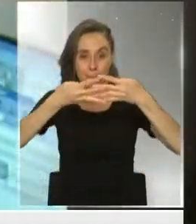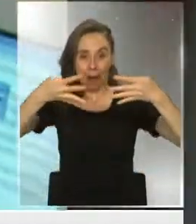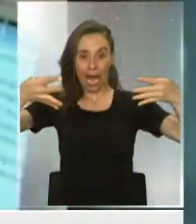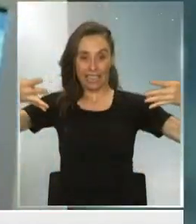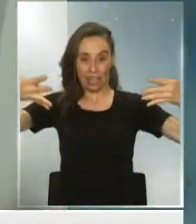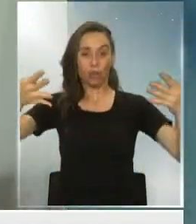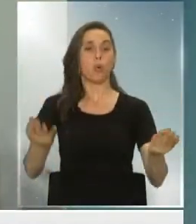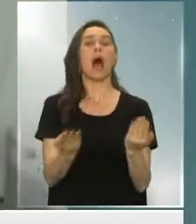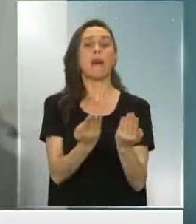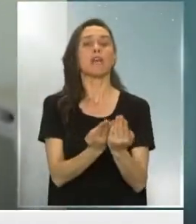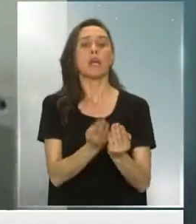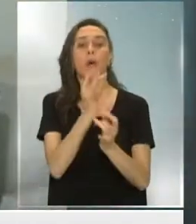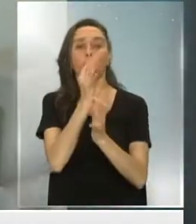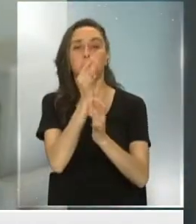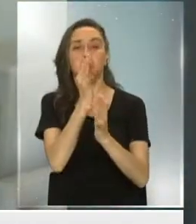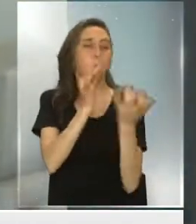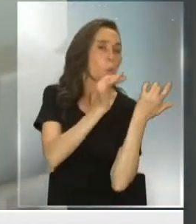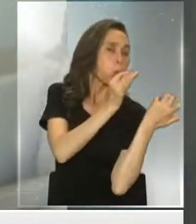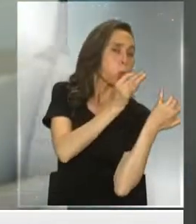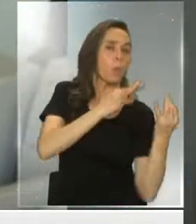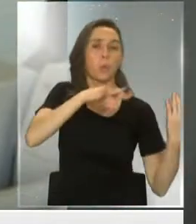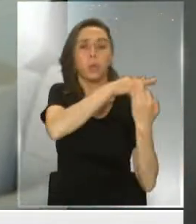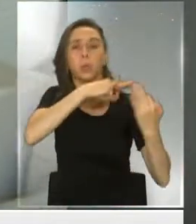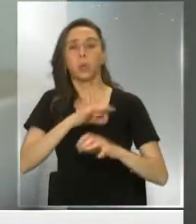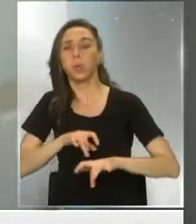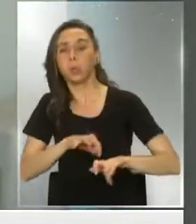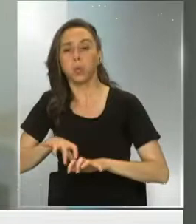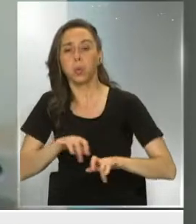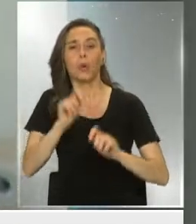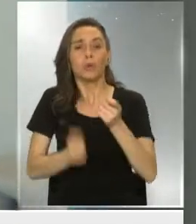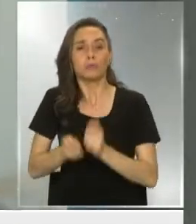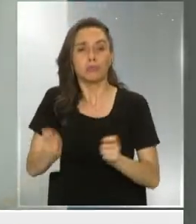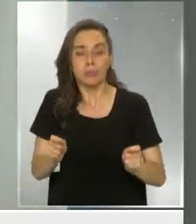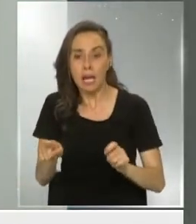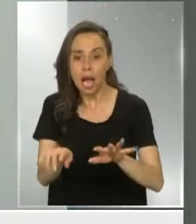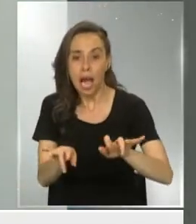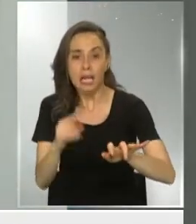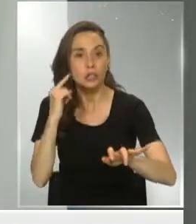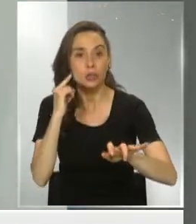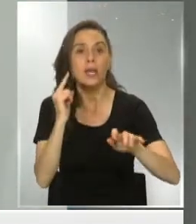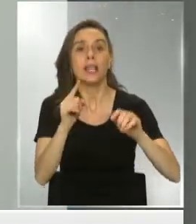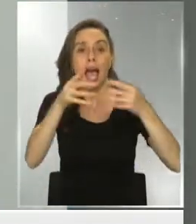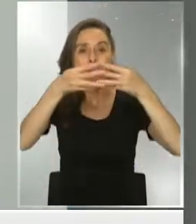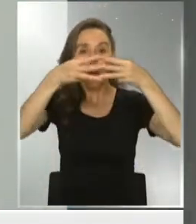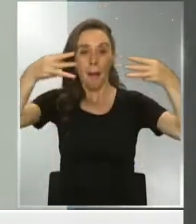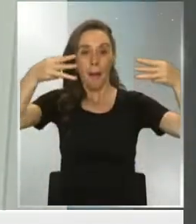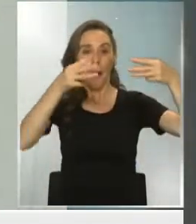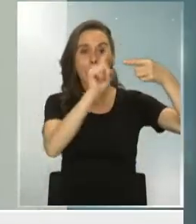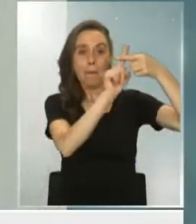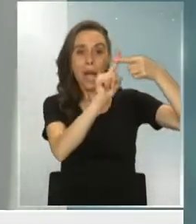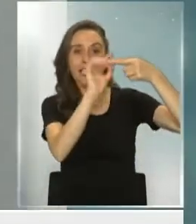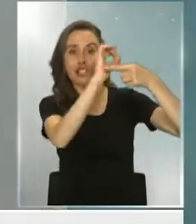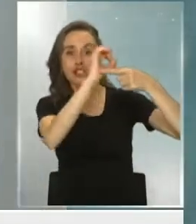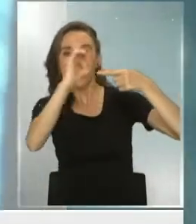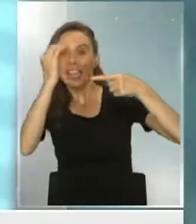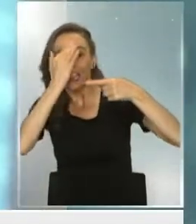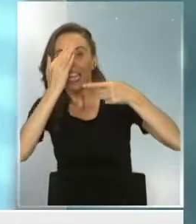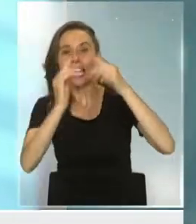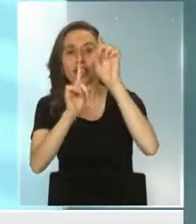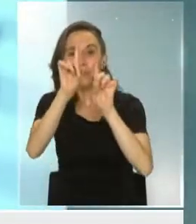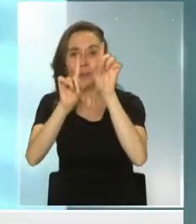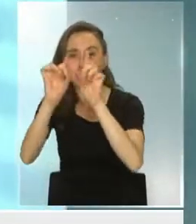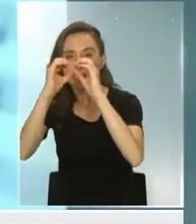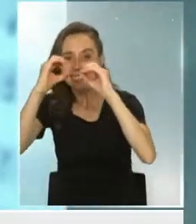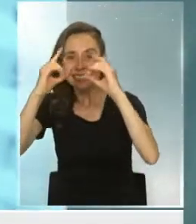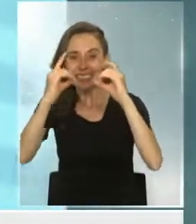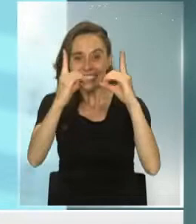Estamos escuchando ahora el computador tocando la partitura.